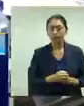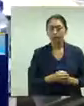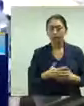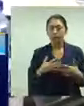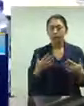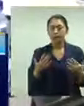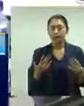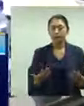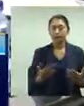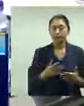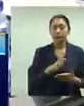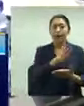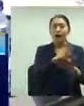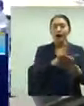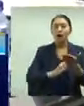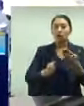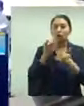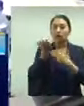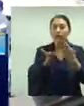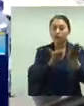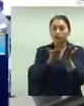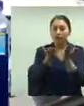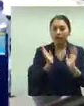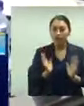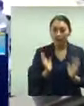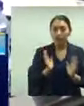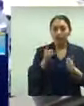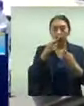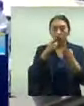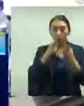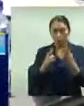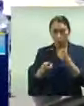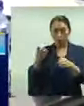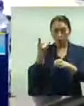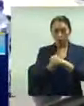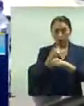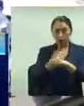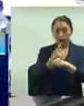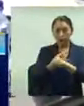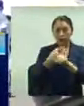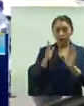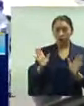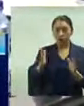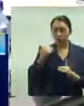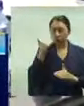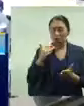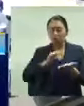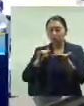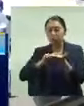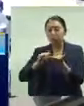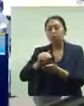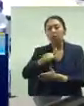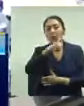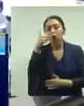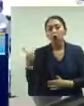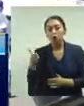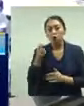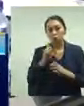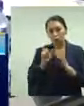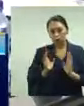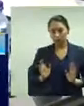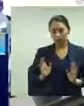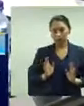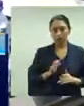que algún servicio prestaba y los recursos se utilizaron y simplemente se gastaron en otras prioridades. ¿Cargaron